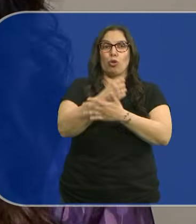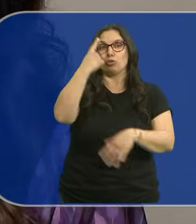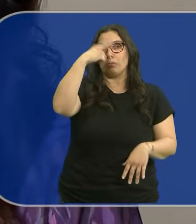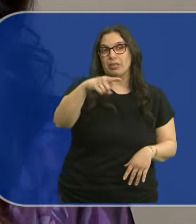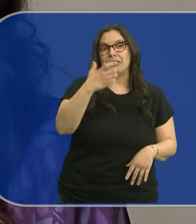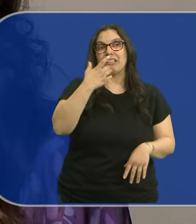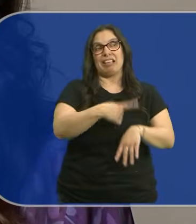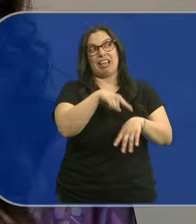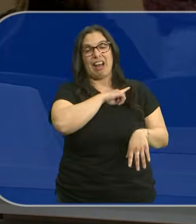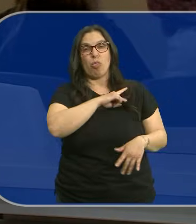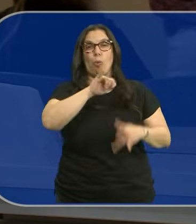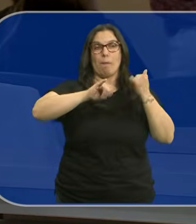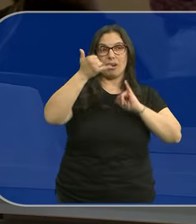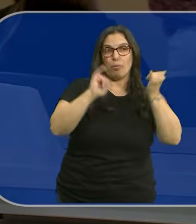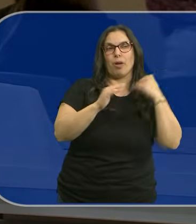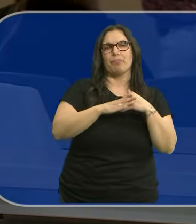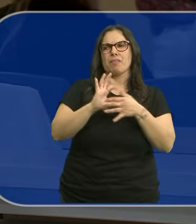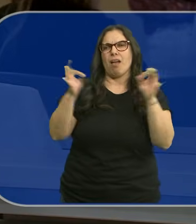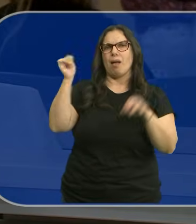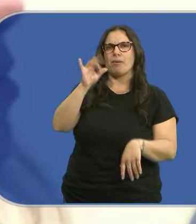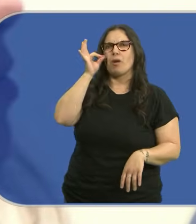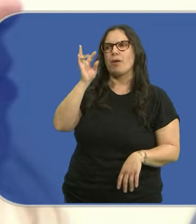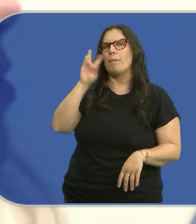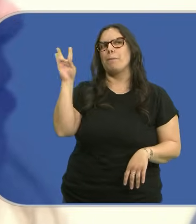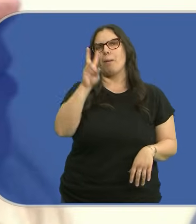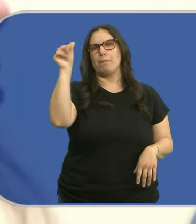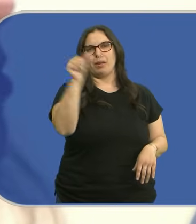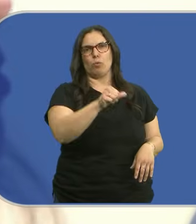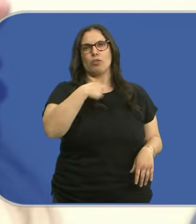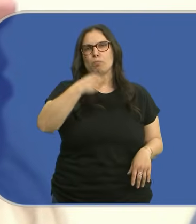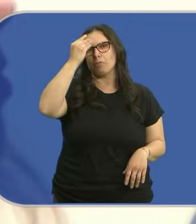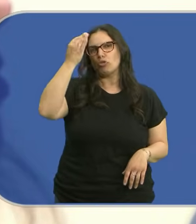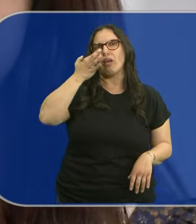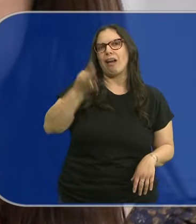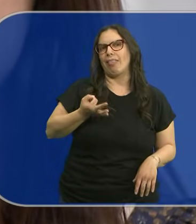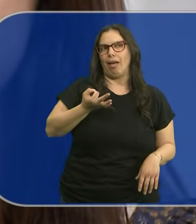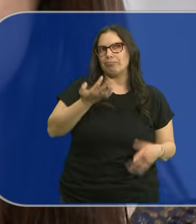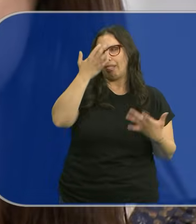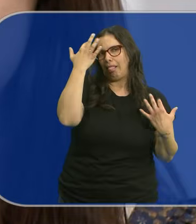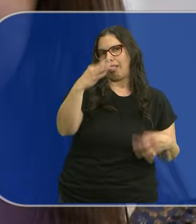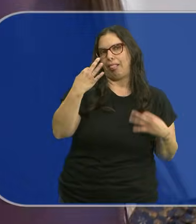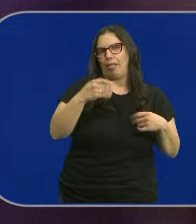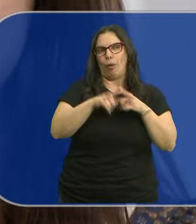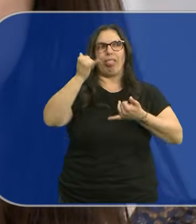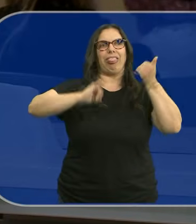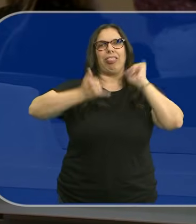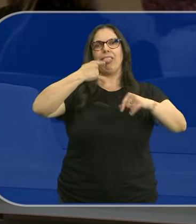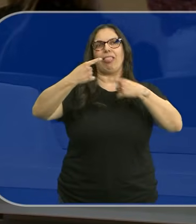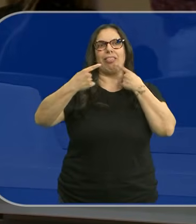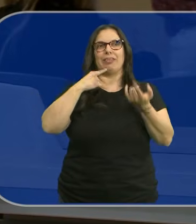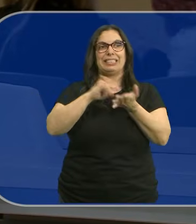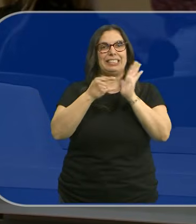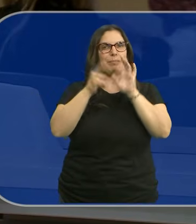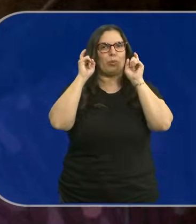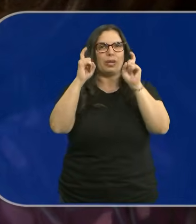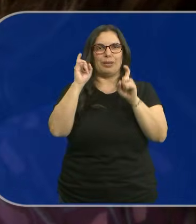cuándo se está exagerando. O amigos, amigas que han ido a ver la película, yo creo que realmente no son conscientes de lo que es el populismo. En el sistema educativo